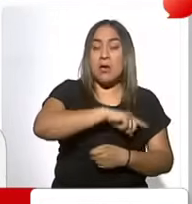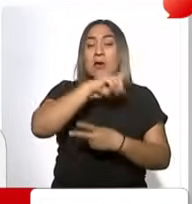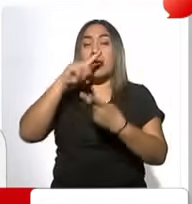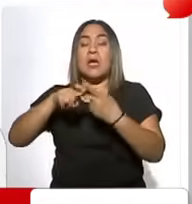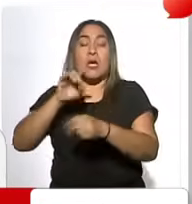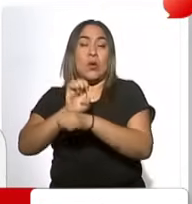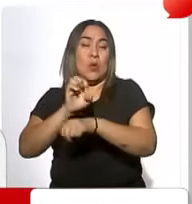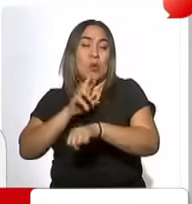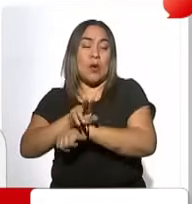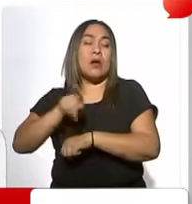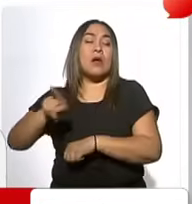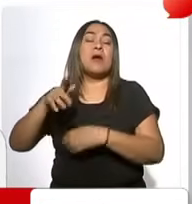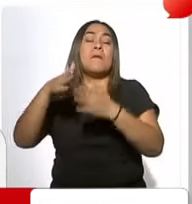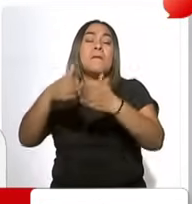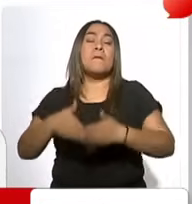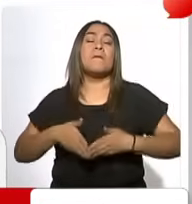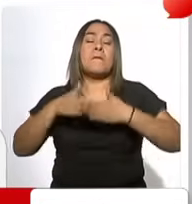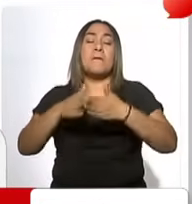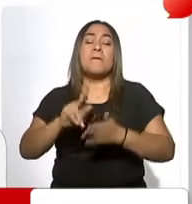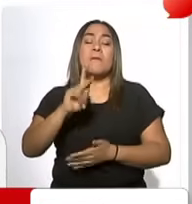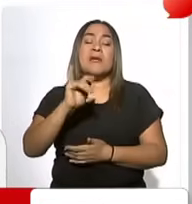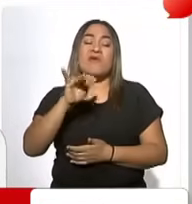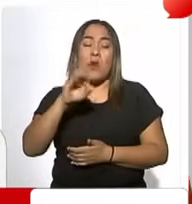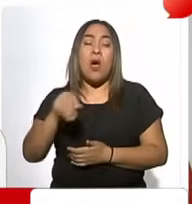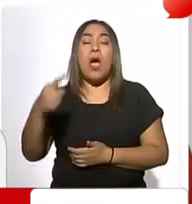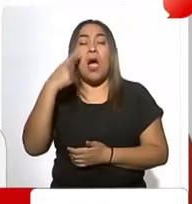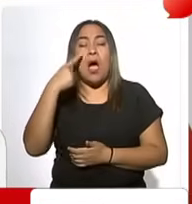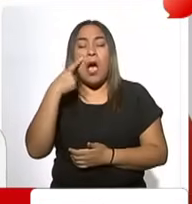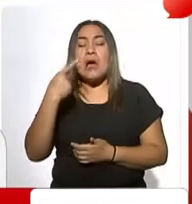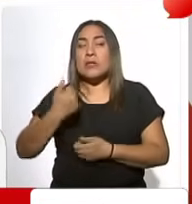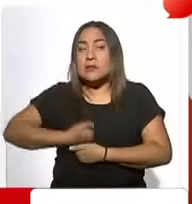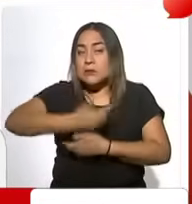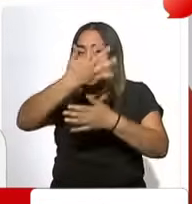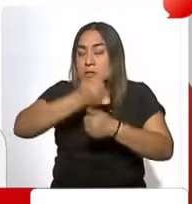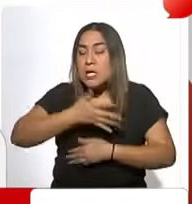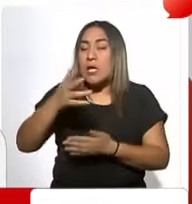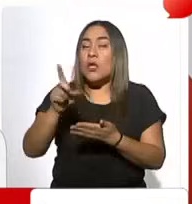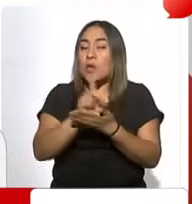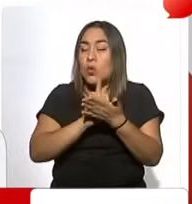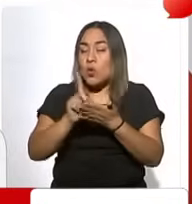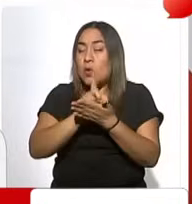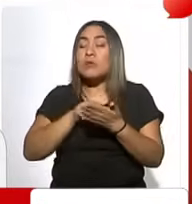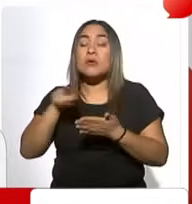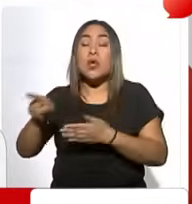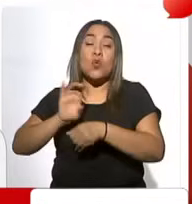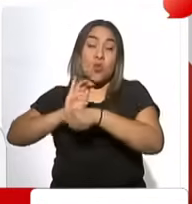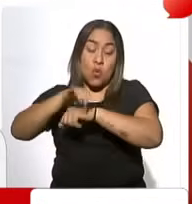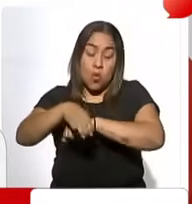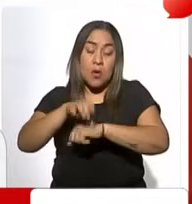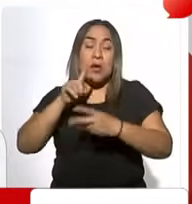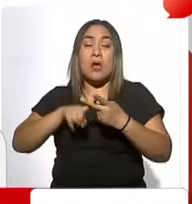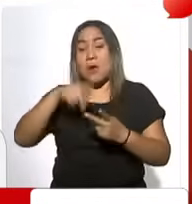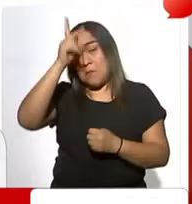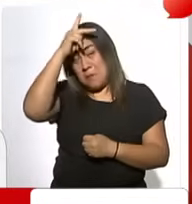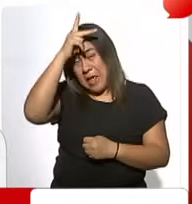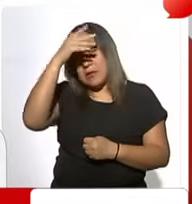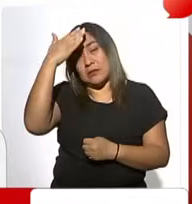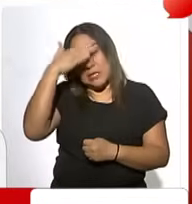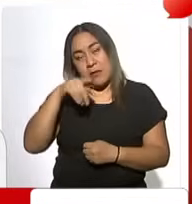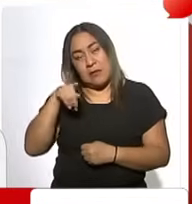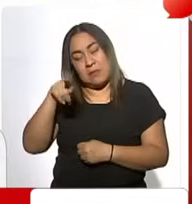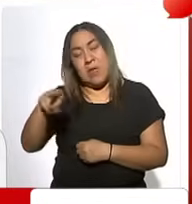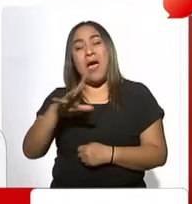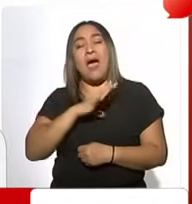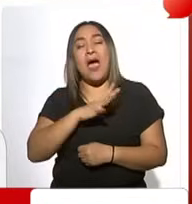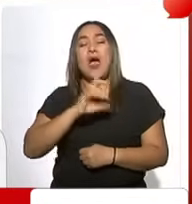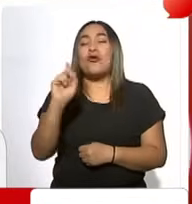cuenta que siempre ha sido un país de tránsito entre la producción de cocaína tanto en Colombia como de Perú Pero además es una economía dolarizada es decir